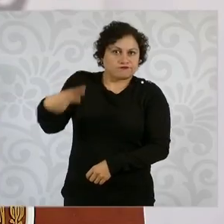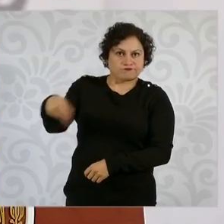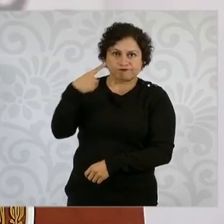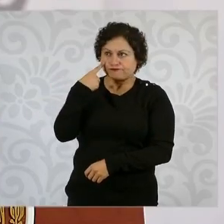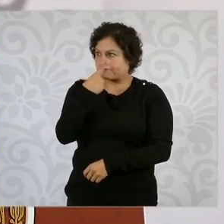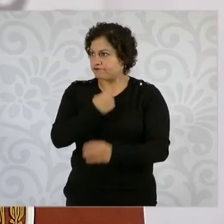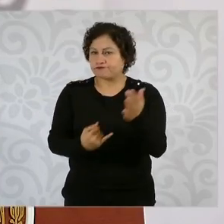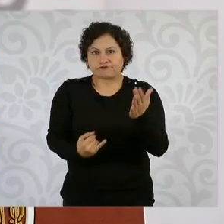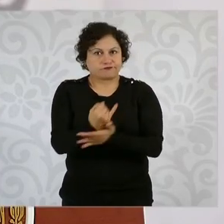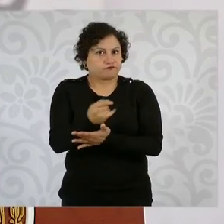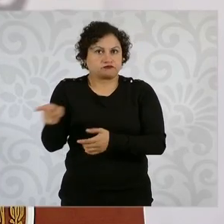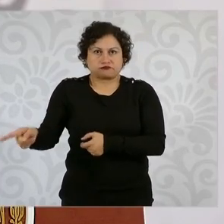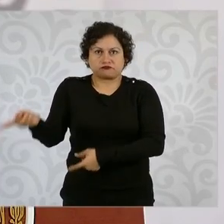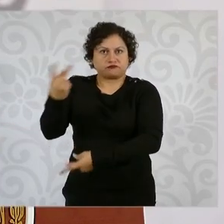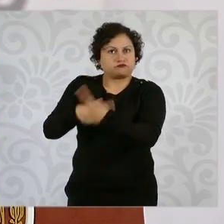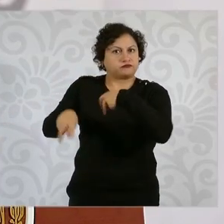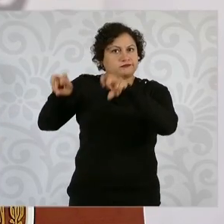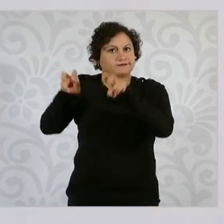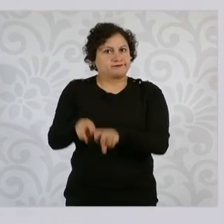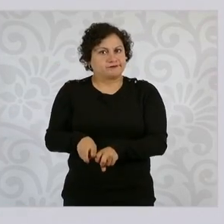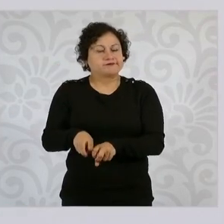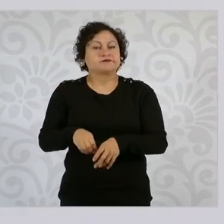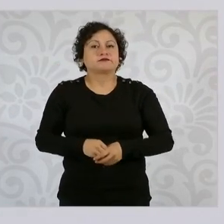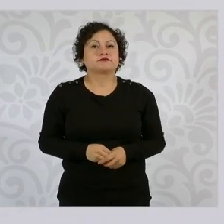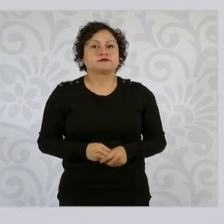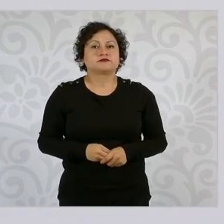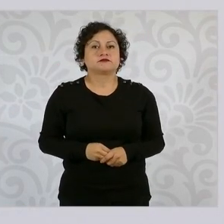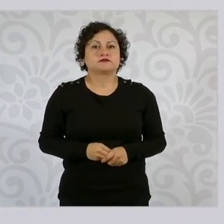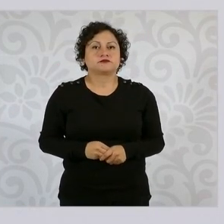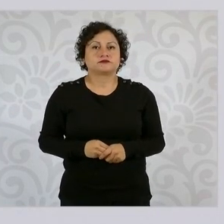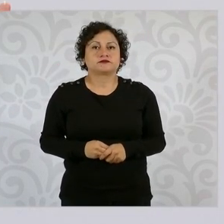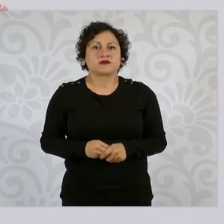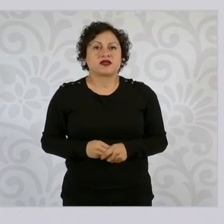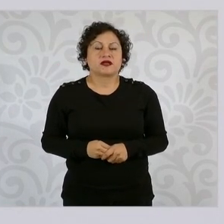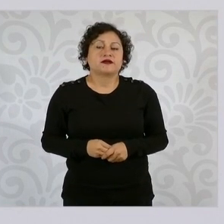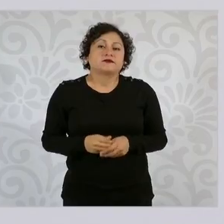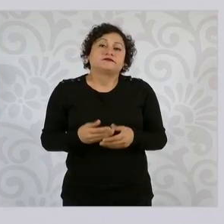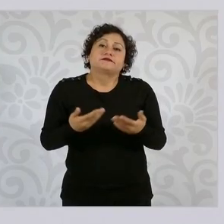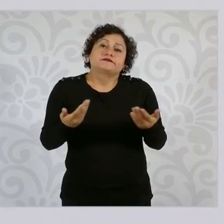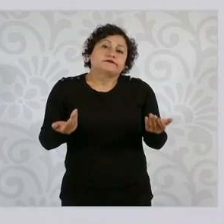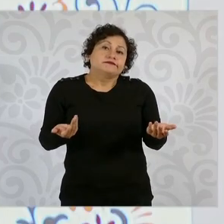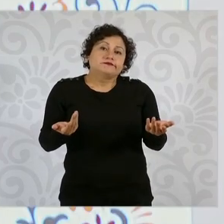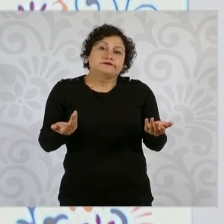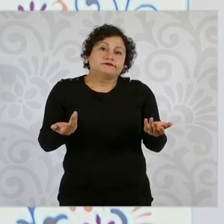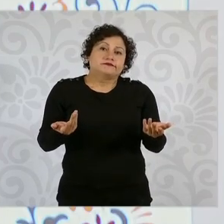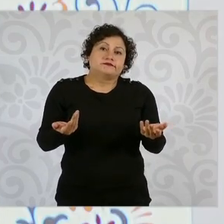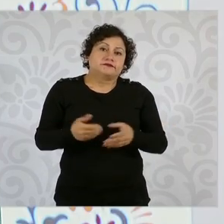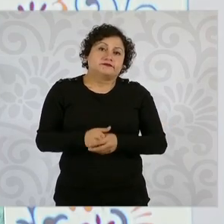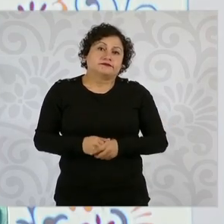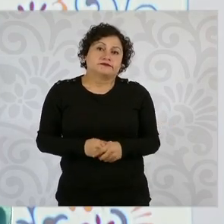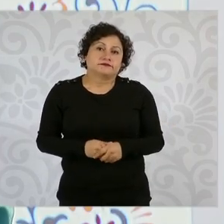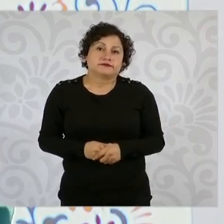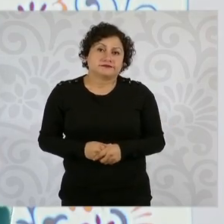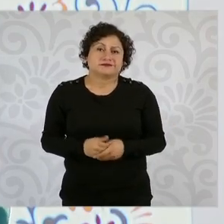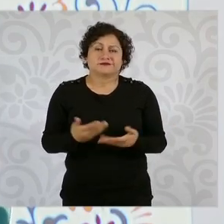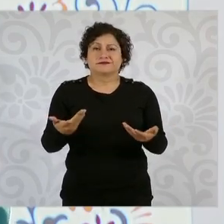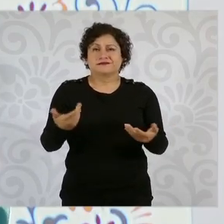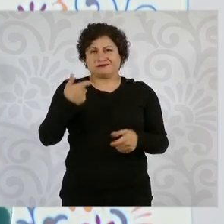ella de asistir y la verdad es que pues ya que serenen